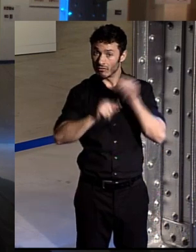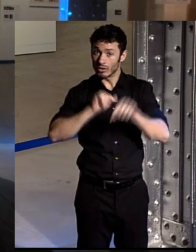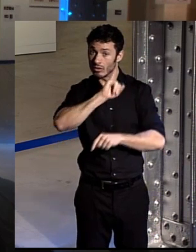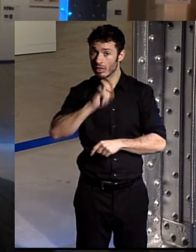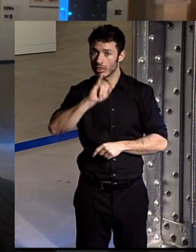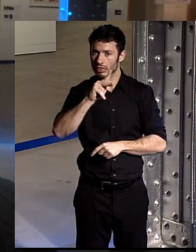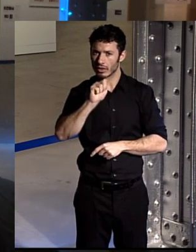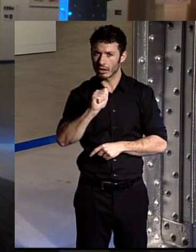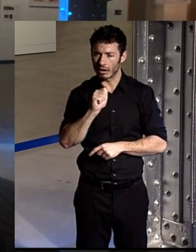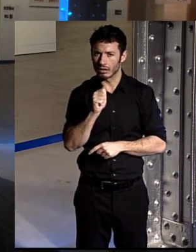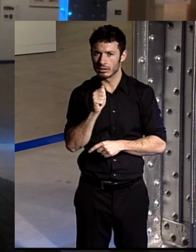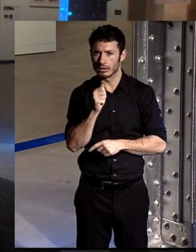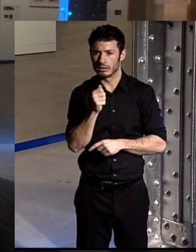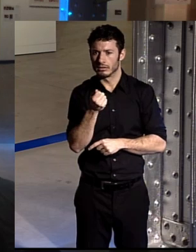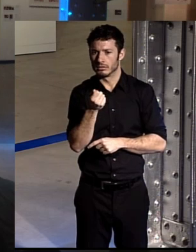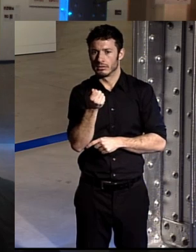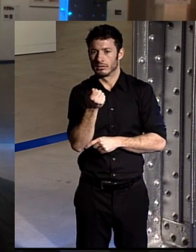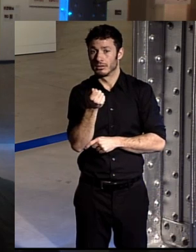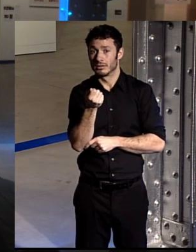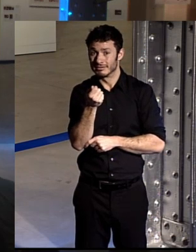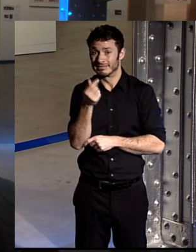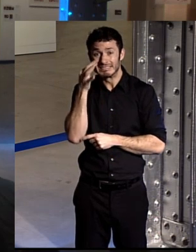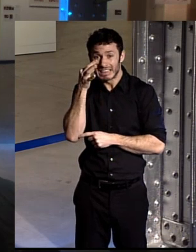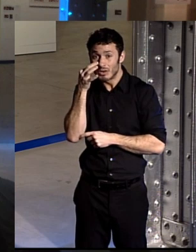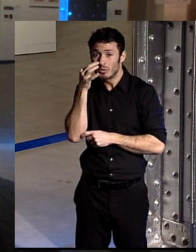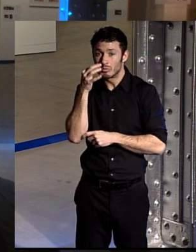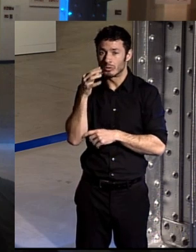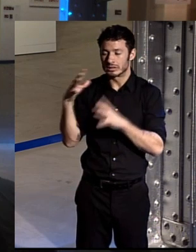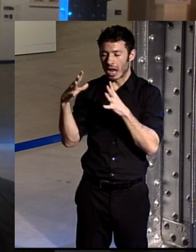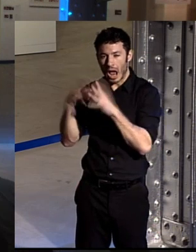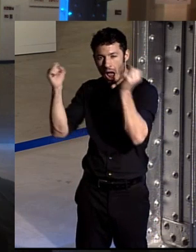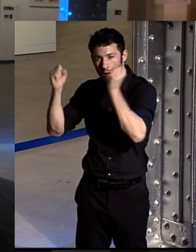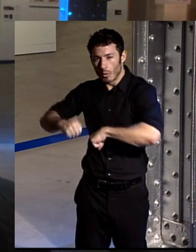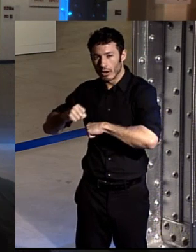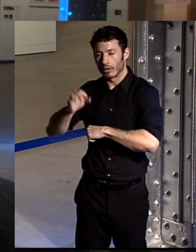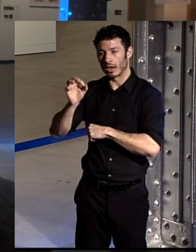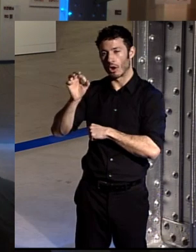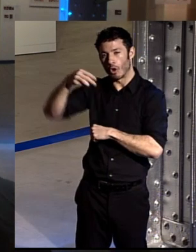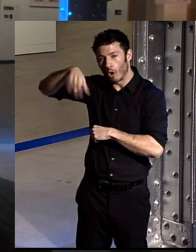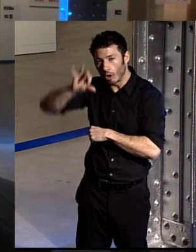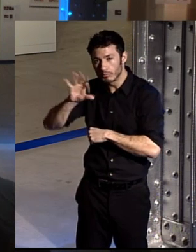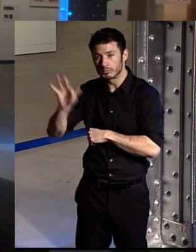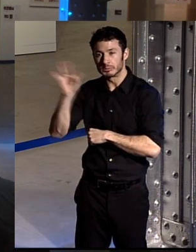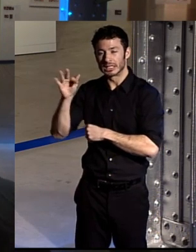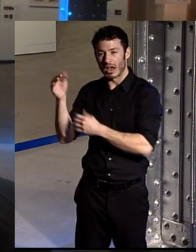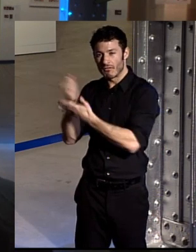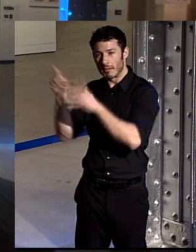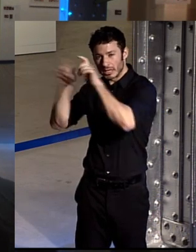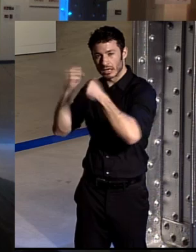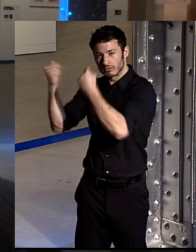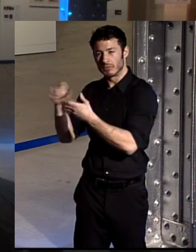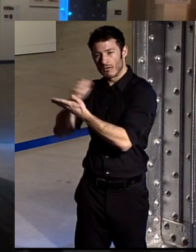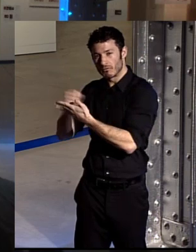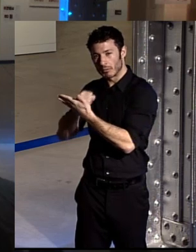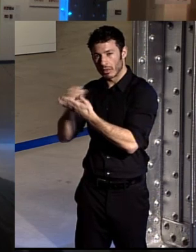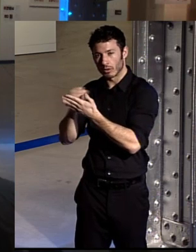un contubernio de la Organización Mundial de la Salud y de las grandes Big Pharma. Ha sido creado